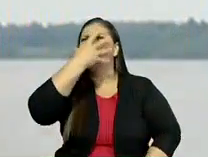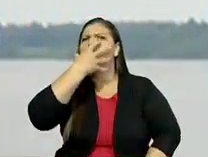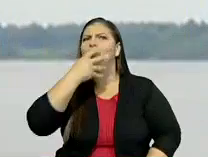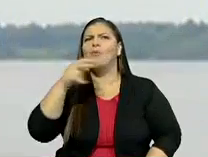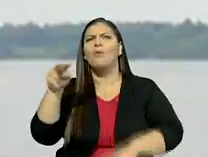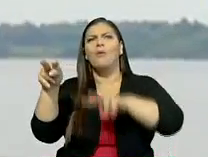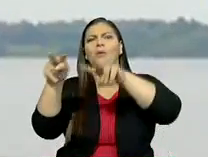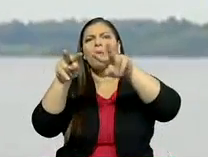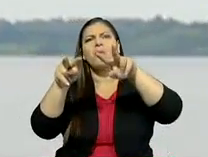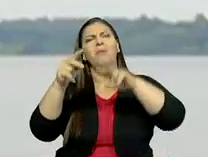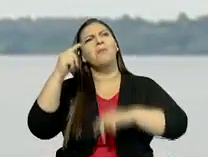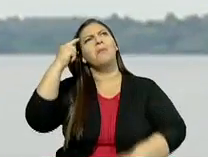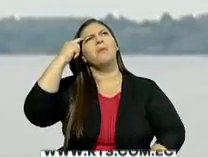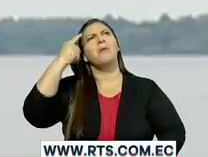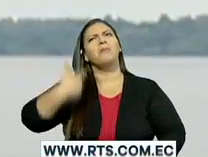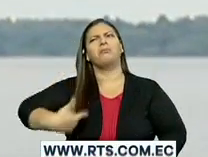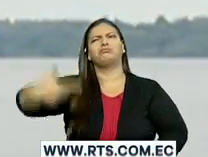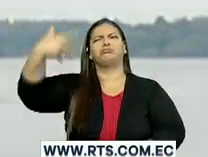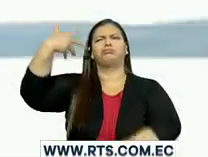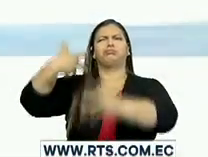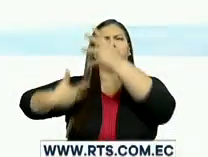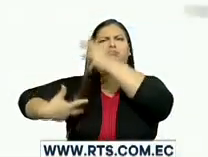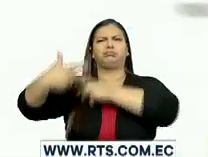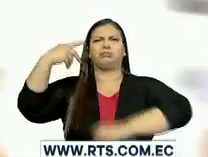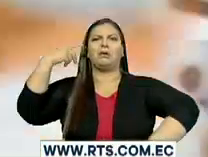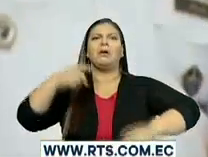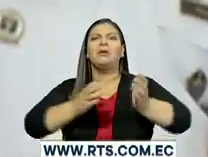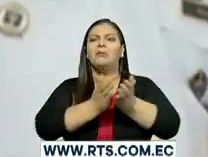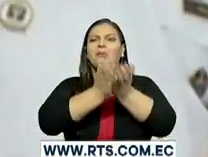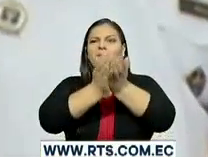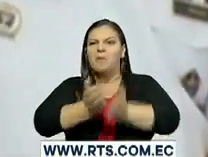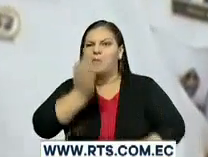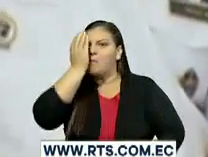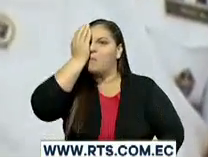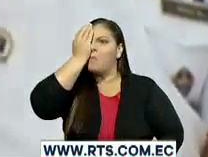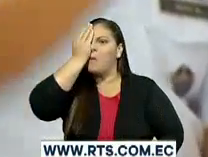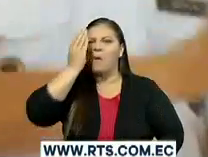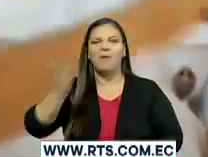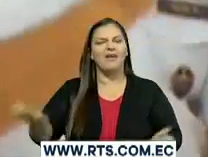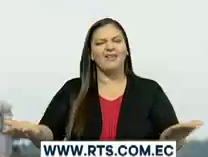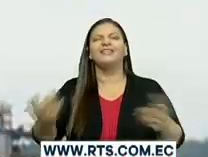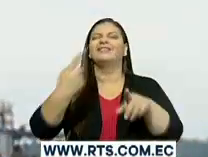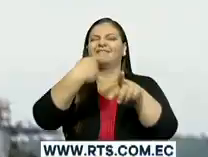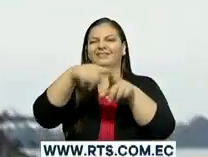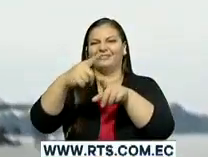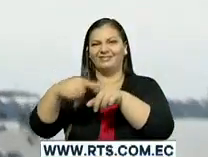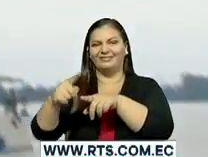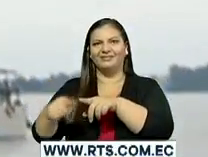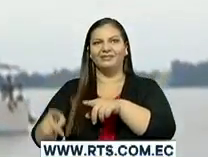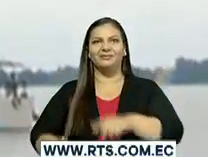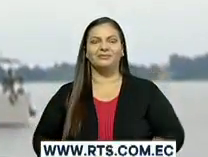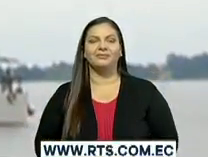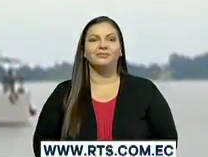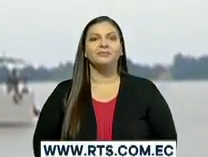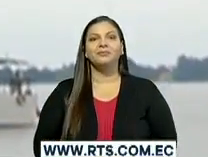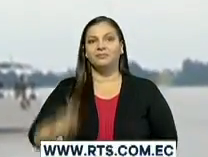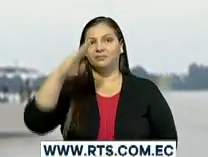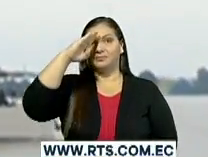piratas reales, como son la ciudad del río. El comandante general de la Armada destacaba la aproximación